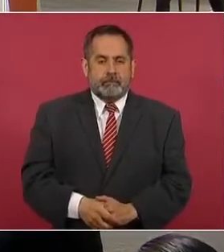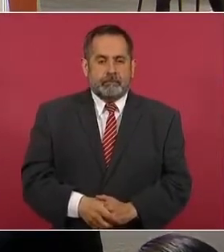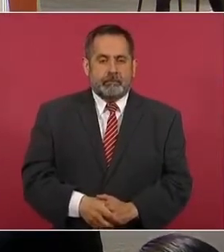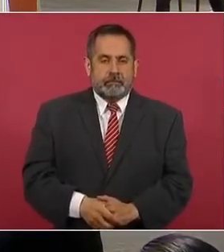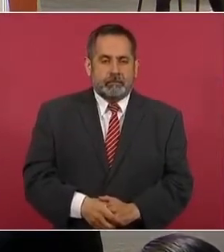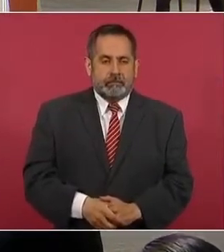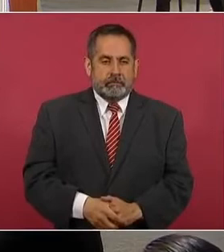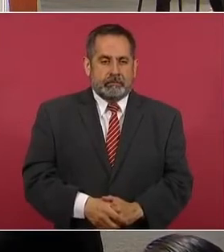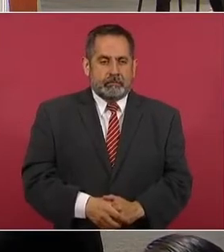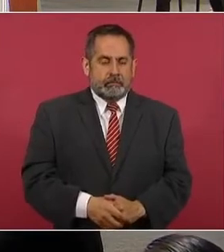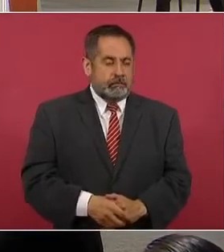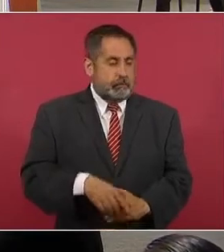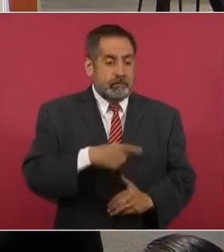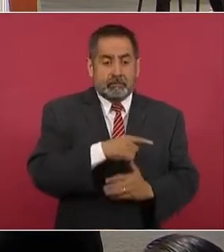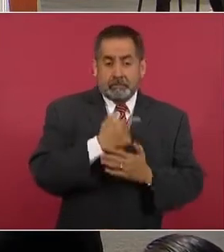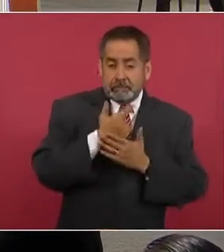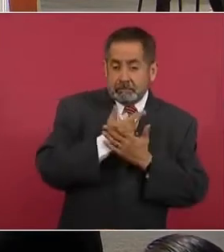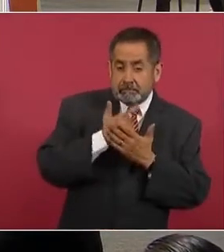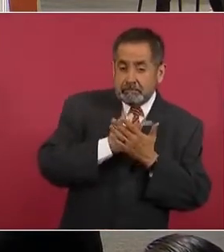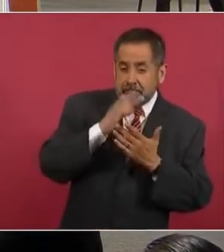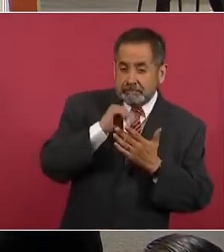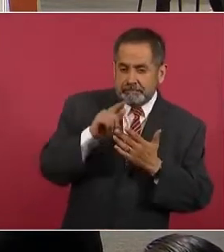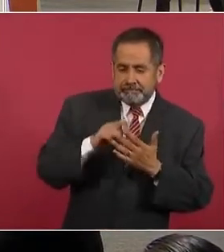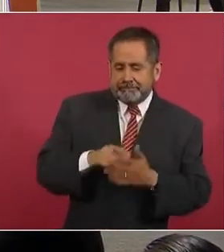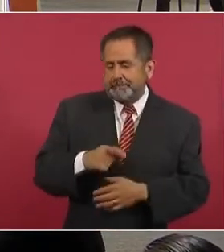Cuenta mal.